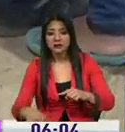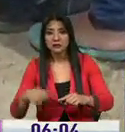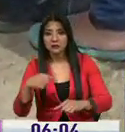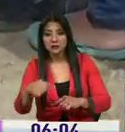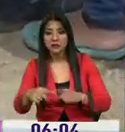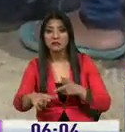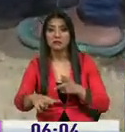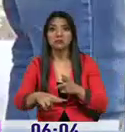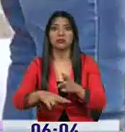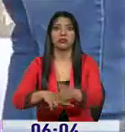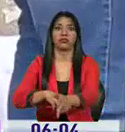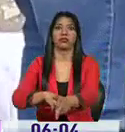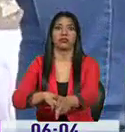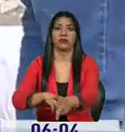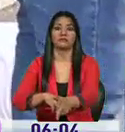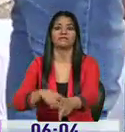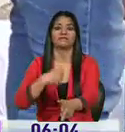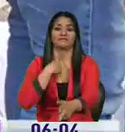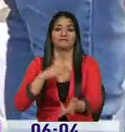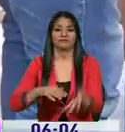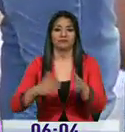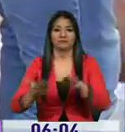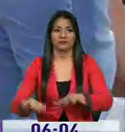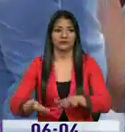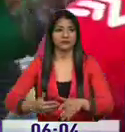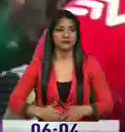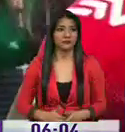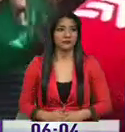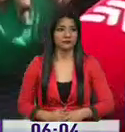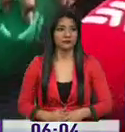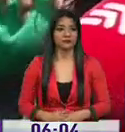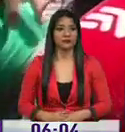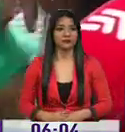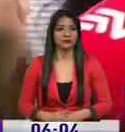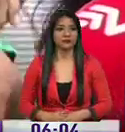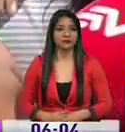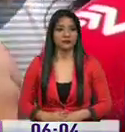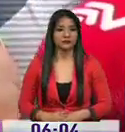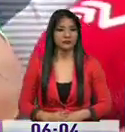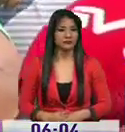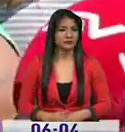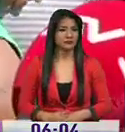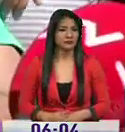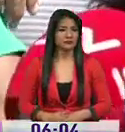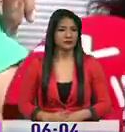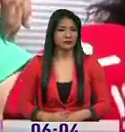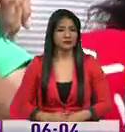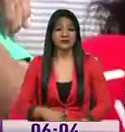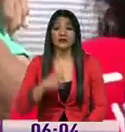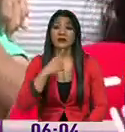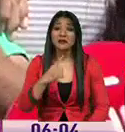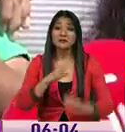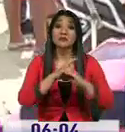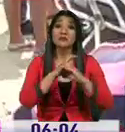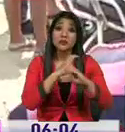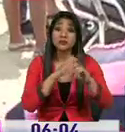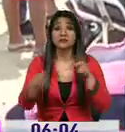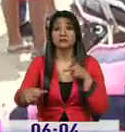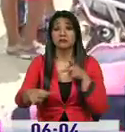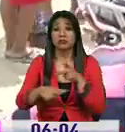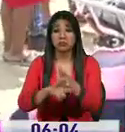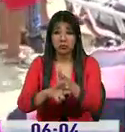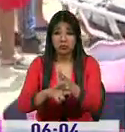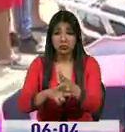lo aplastó, matándolo de contado. Tengo la cabecita que le aplastó, por favor. Aquí limpiaba